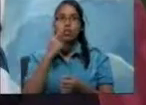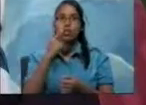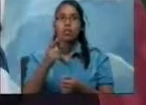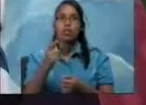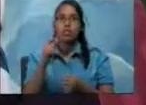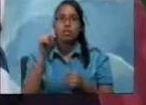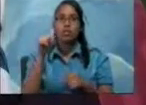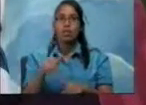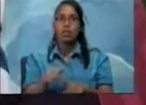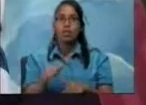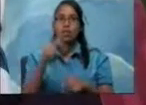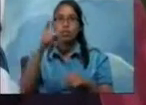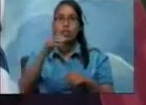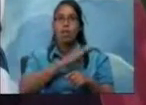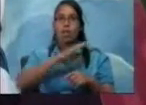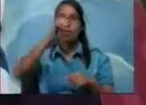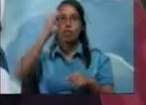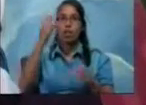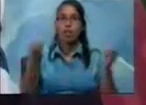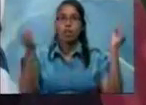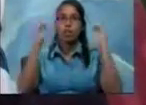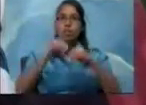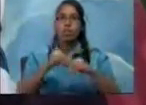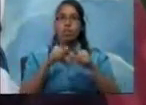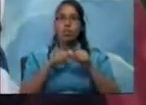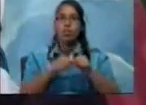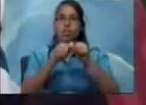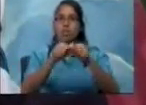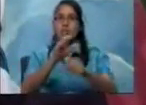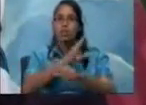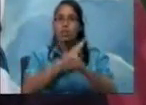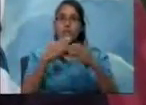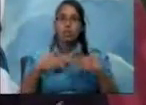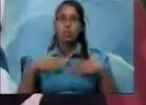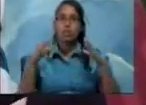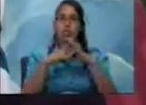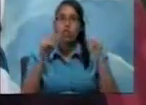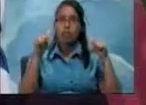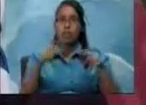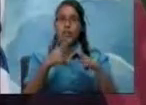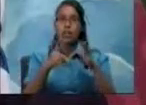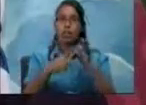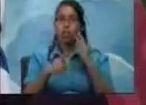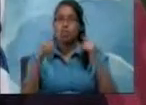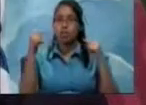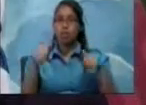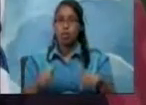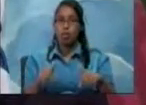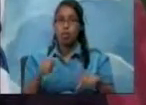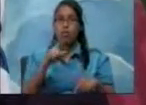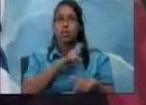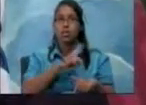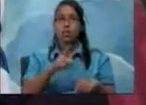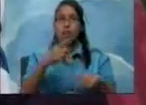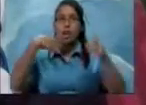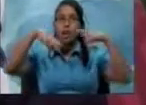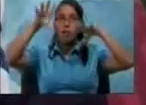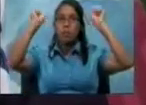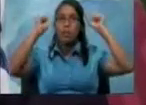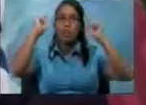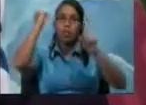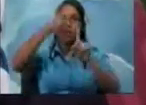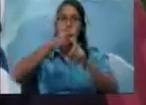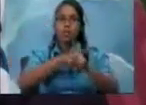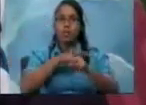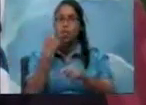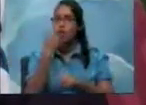esto añó sígueme todas estas cosas que hemos hoy eh aprendido a través de los